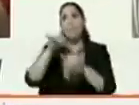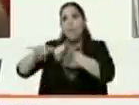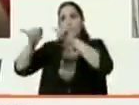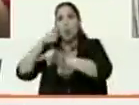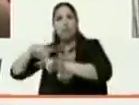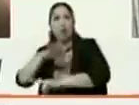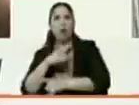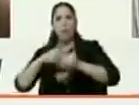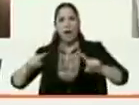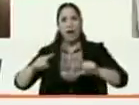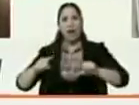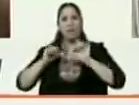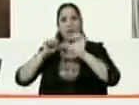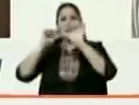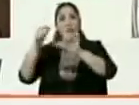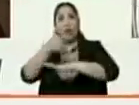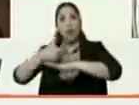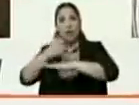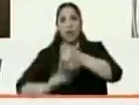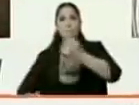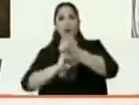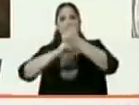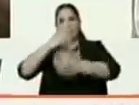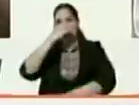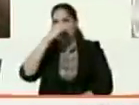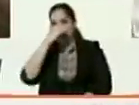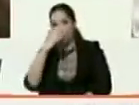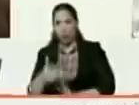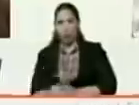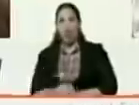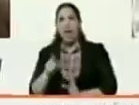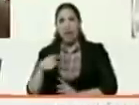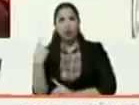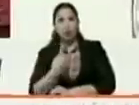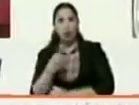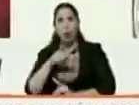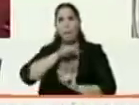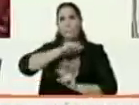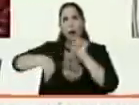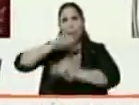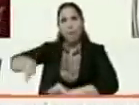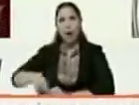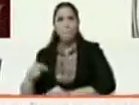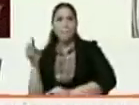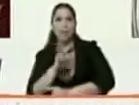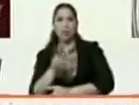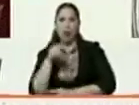pueblo para mantener un gobierno en base al terror. Esos son los que atacan a Venezuela hoy.